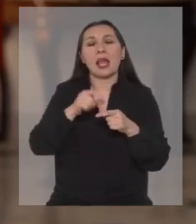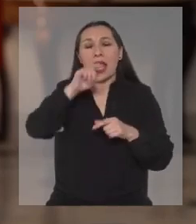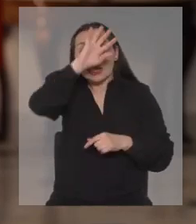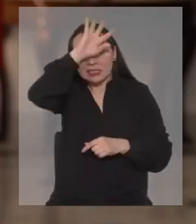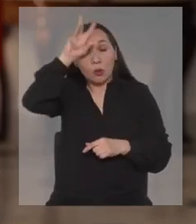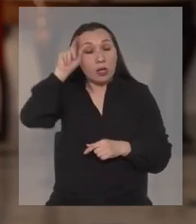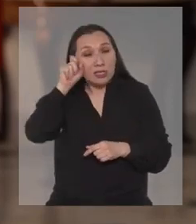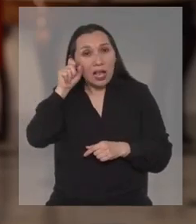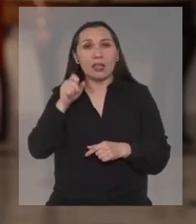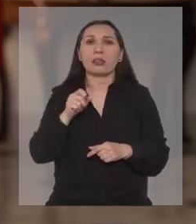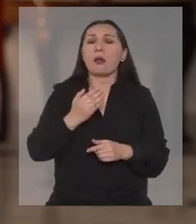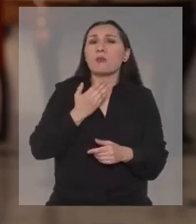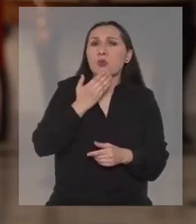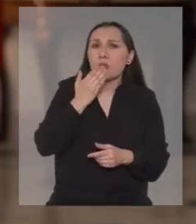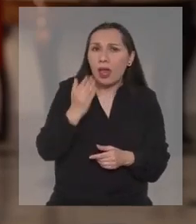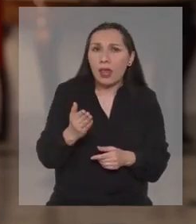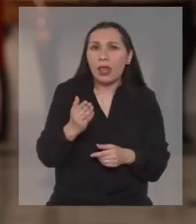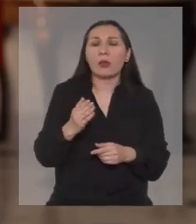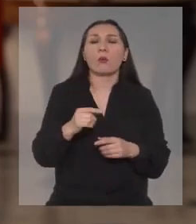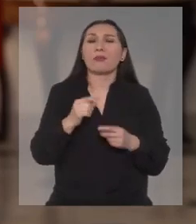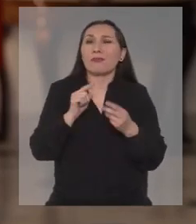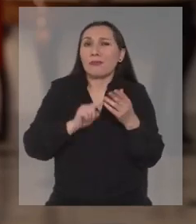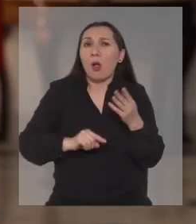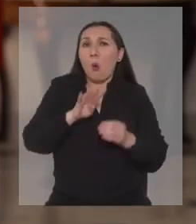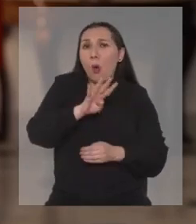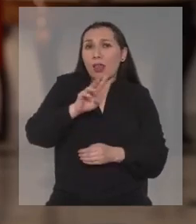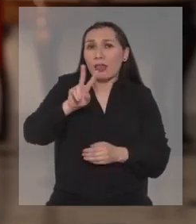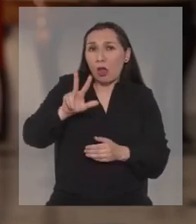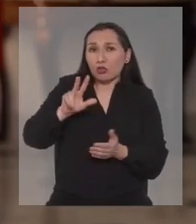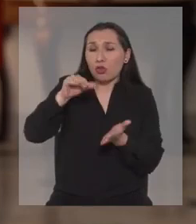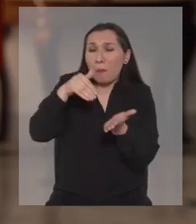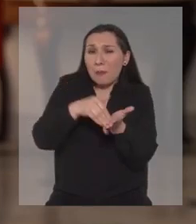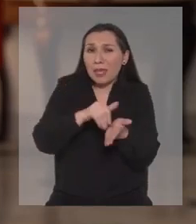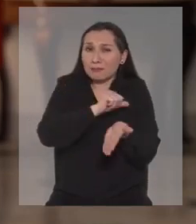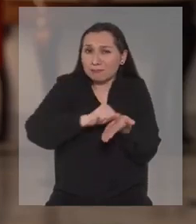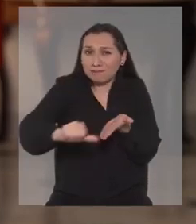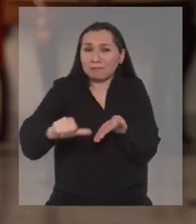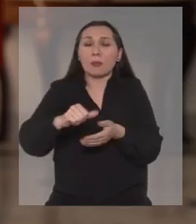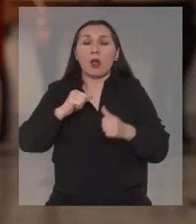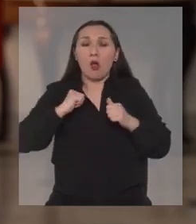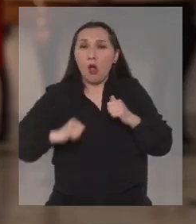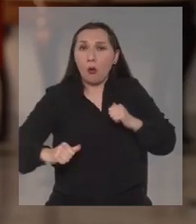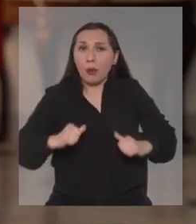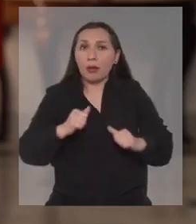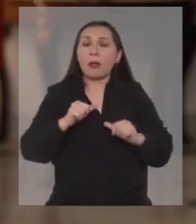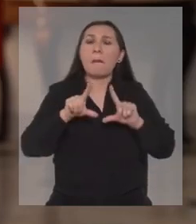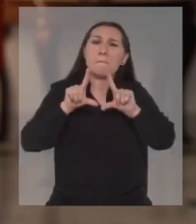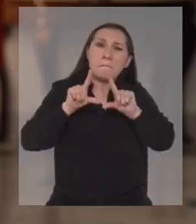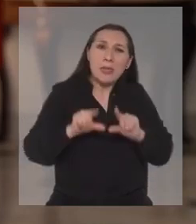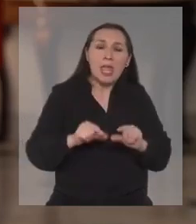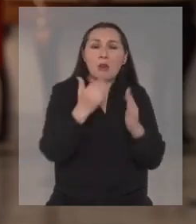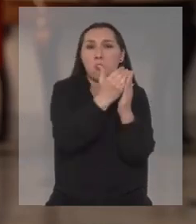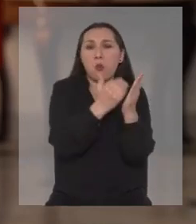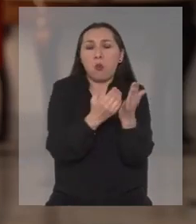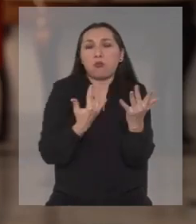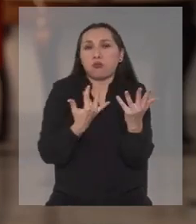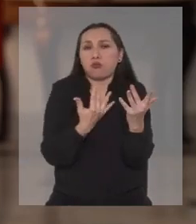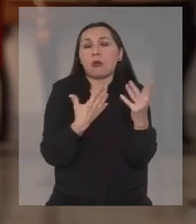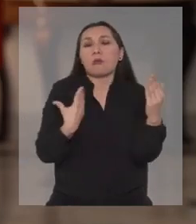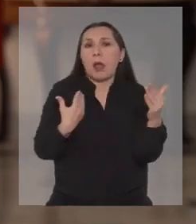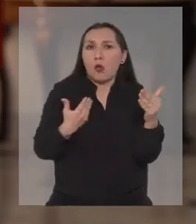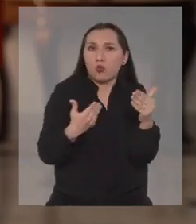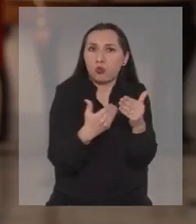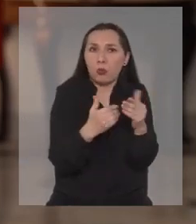en quilpue y en puntarenas y realizaremos cerca de 48,000 cirugías para reducir las listas de